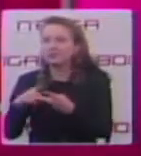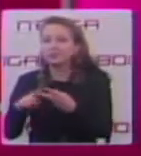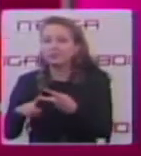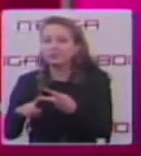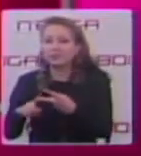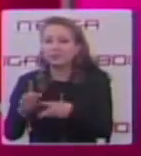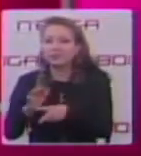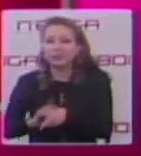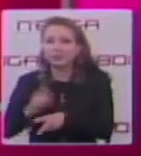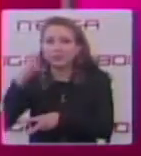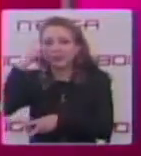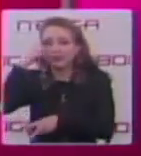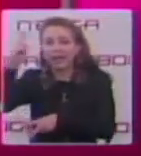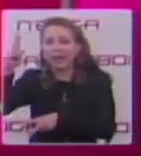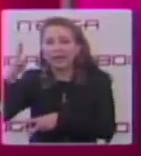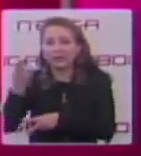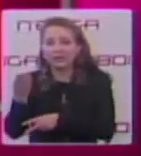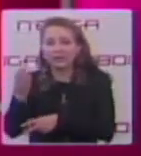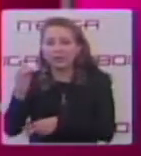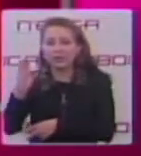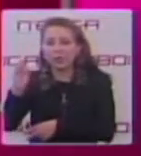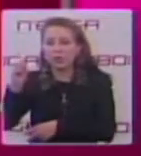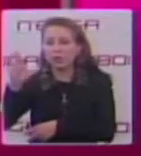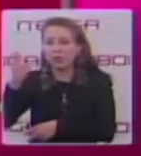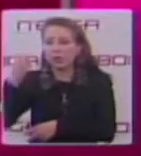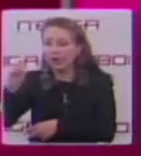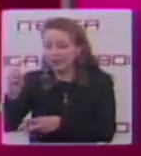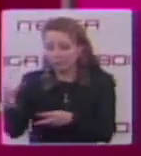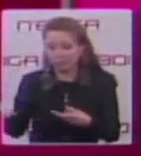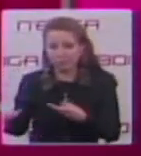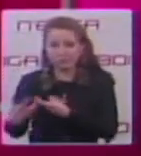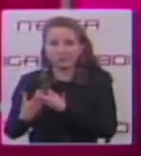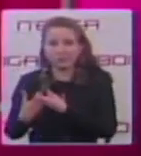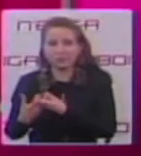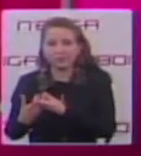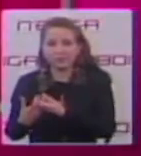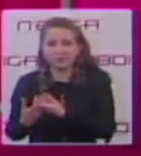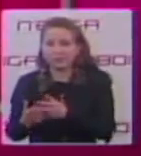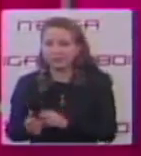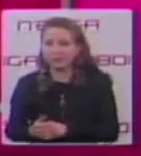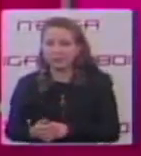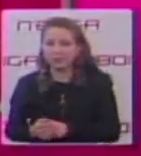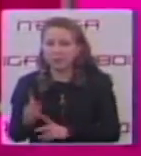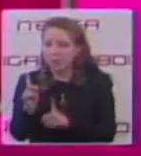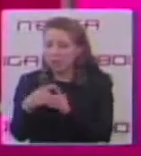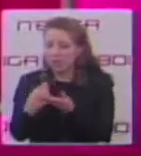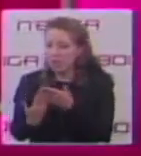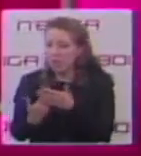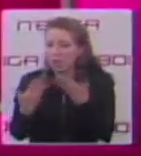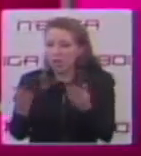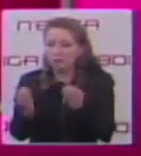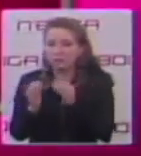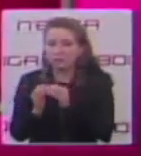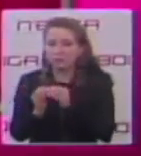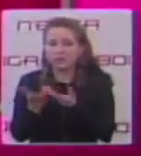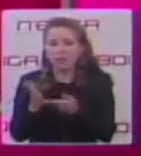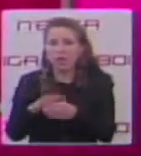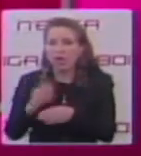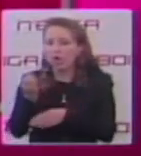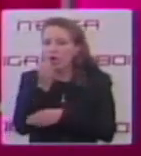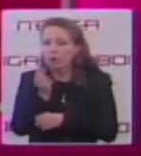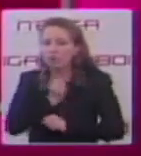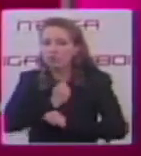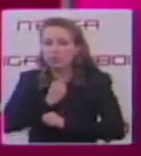toque mexicano de la Vecindad de los Cuates, y le hemos incorporado algunos productos de la